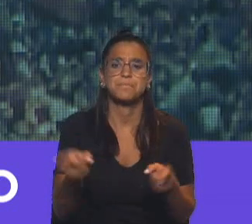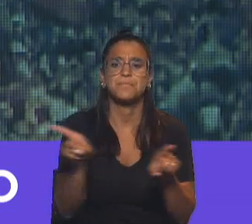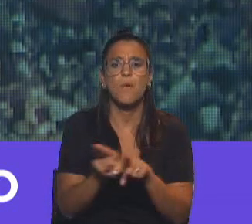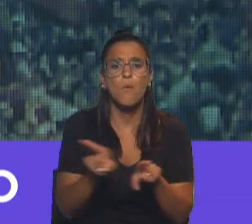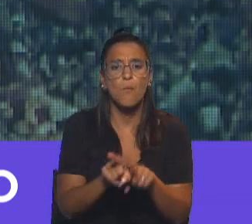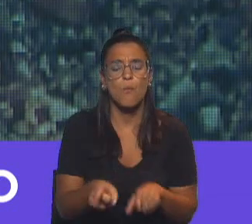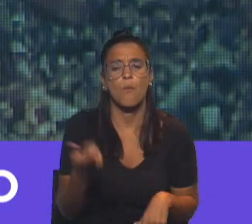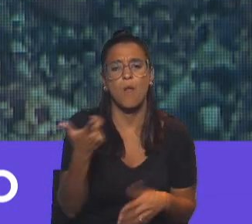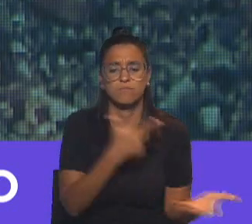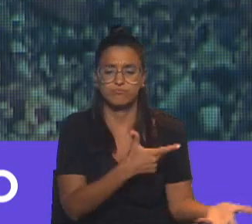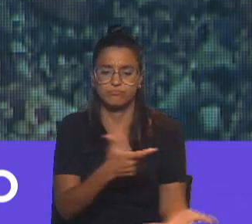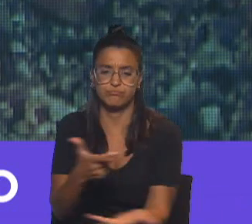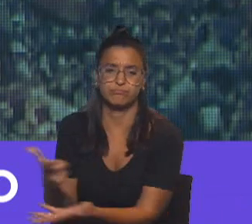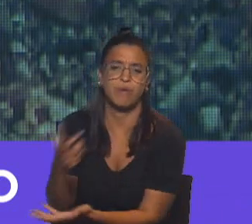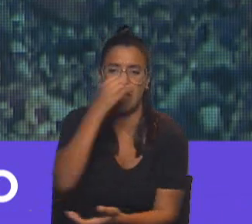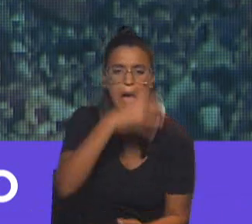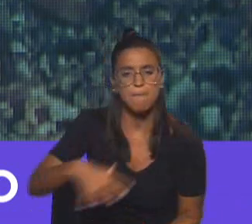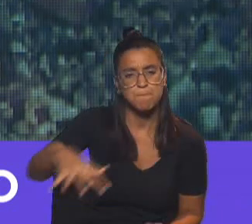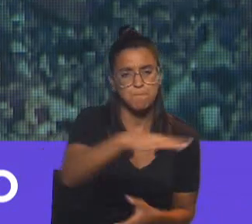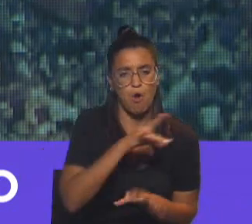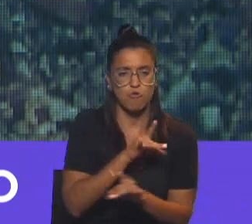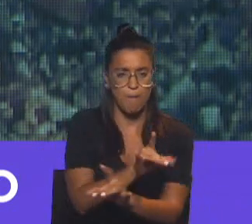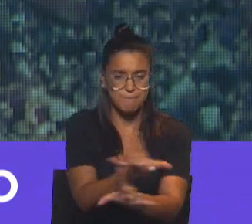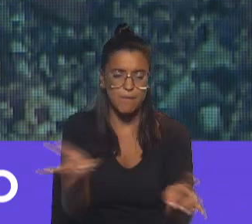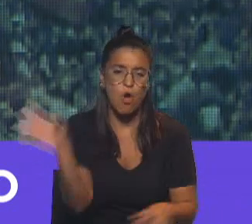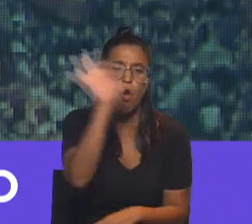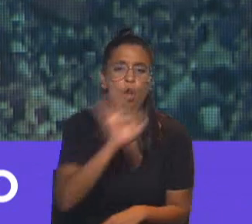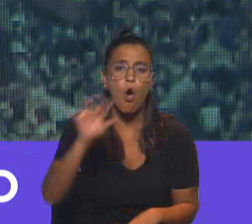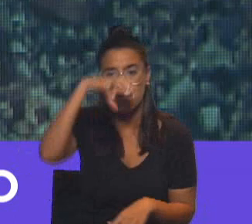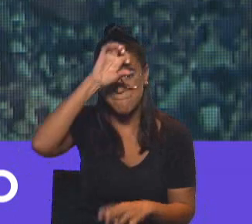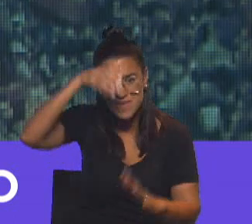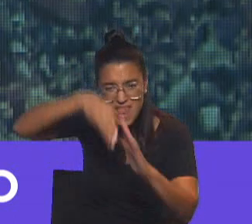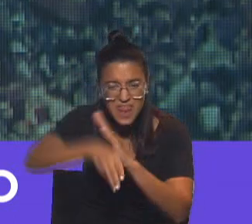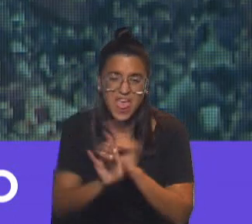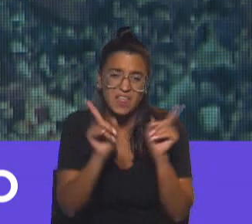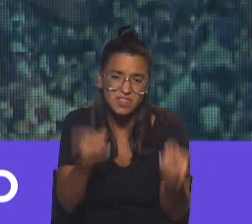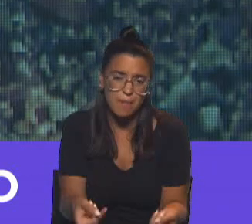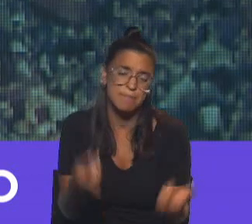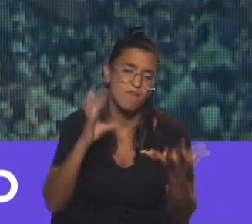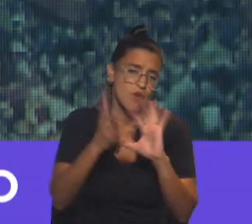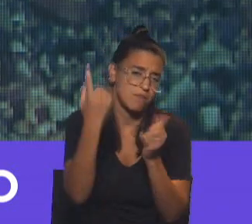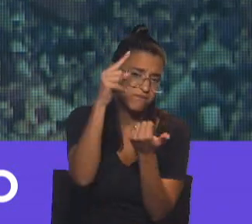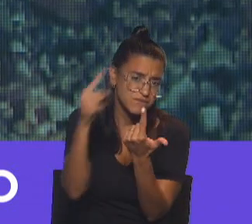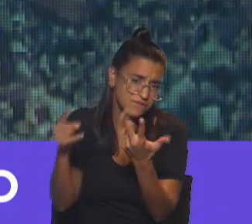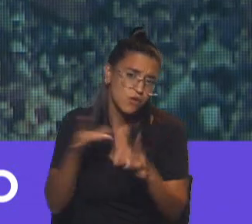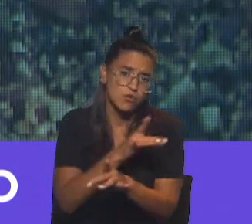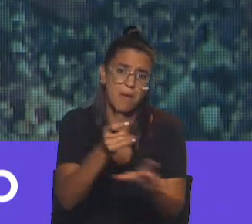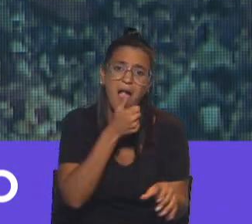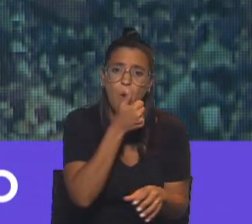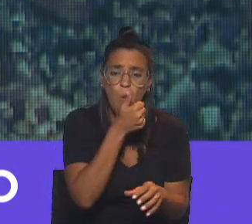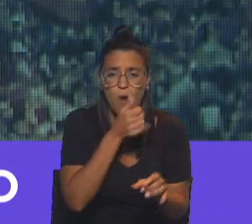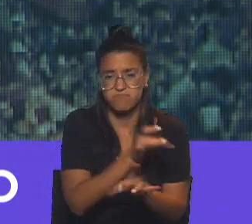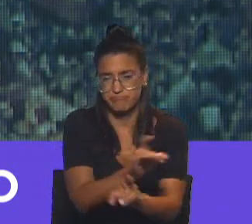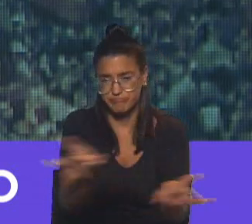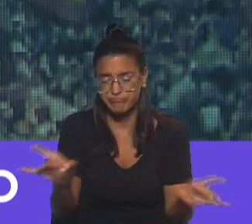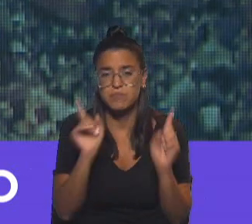los agrotóxicos Sí, claro, que contaminan, o los desastres de la minería, ¿no? En todas sus formas que contaminan las aguas.